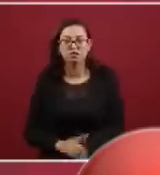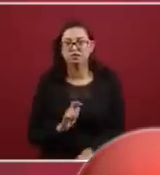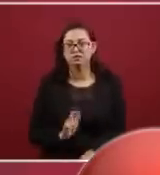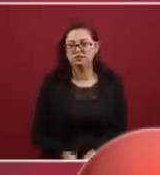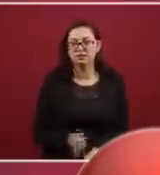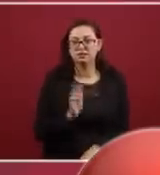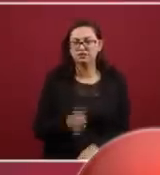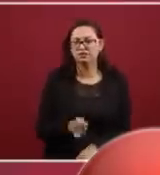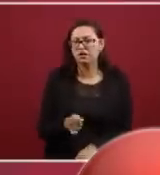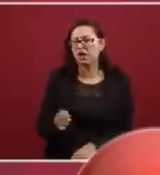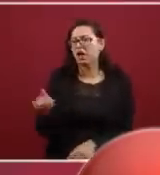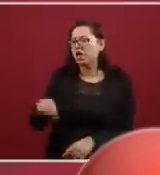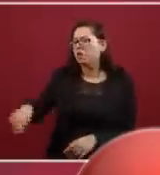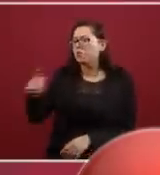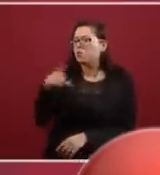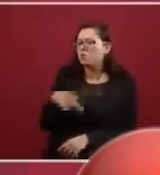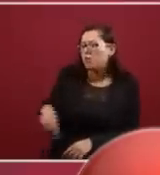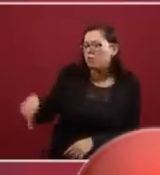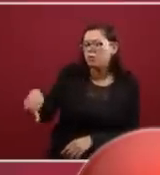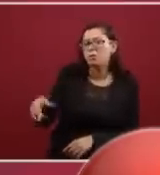es menor de edad.